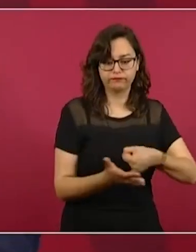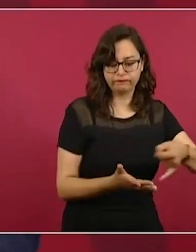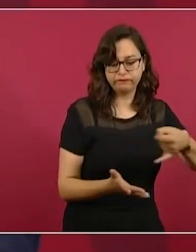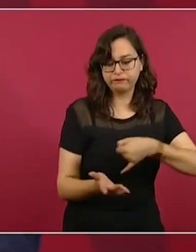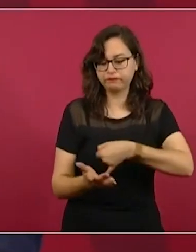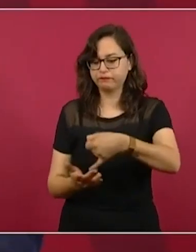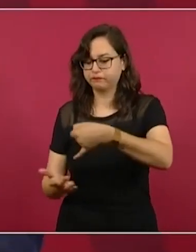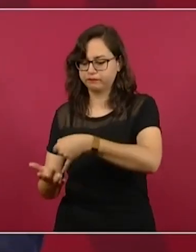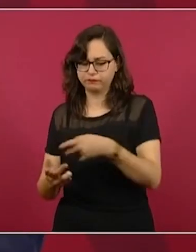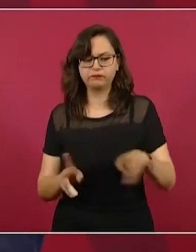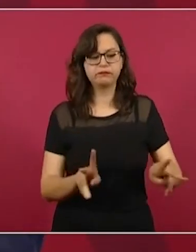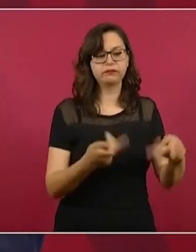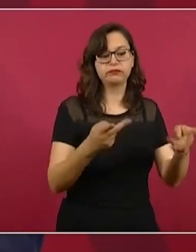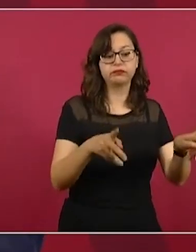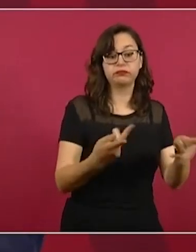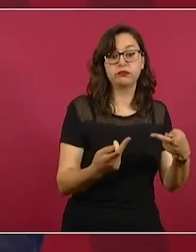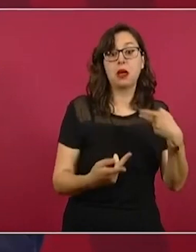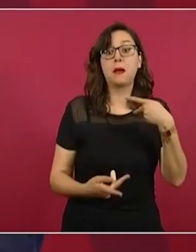Ahora,